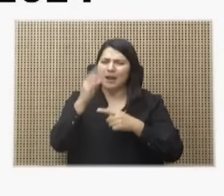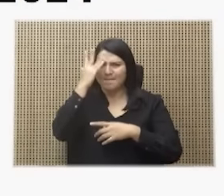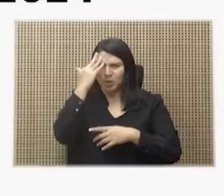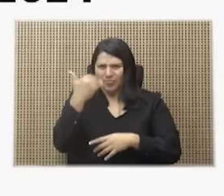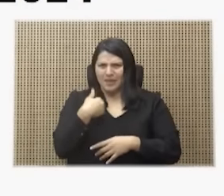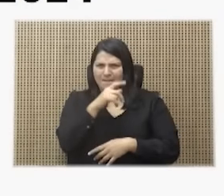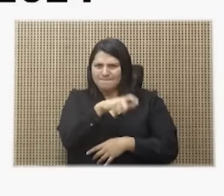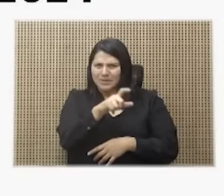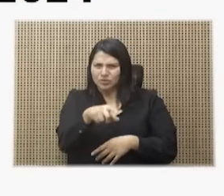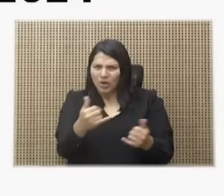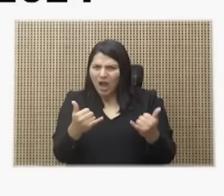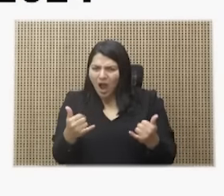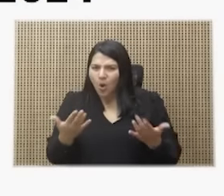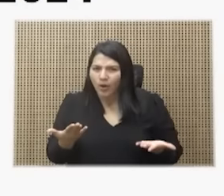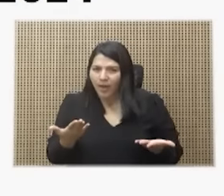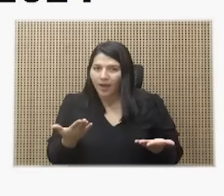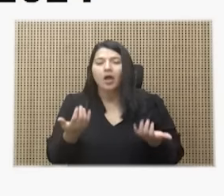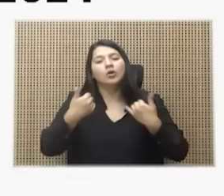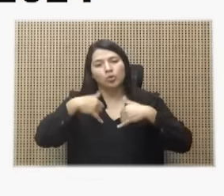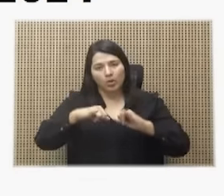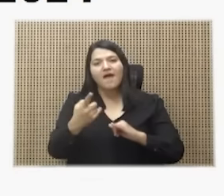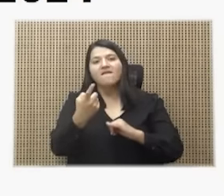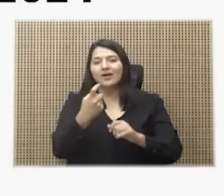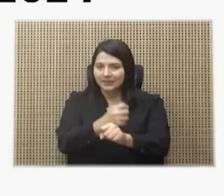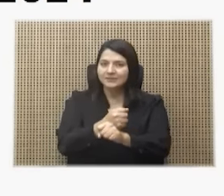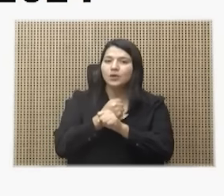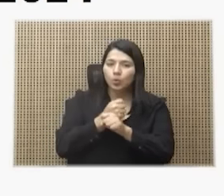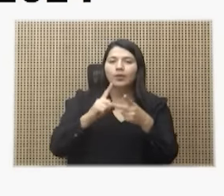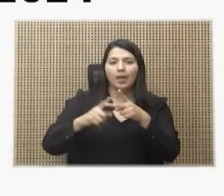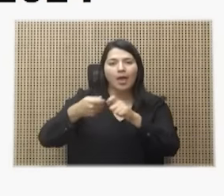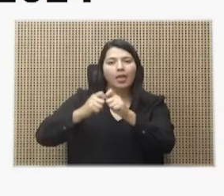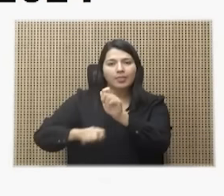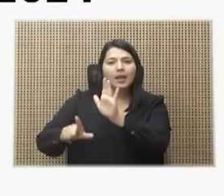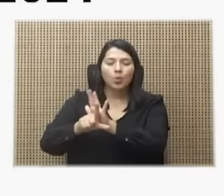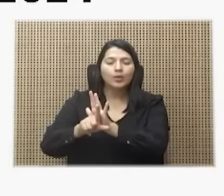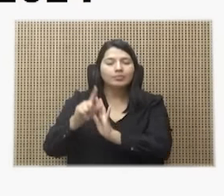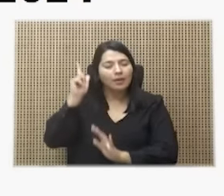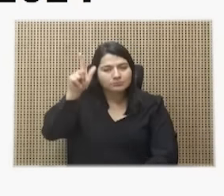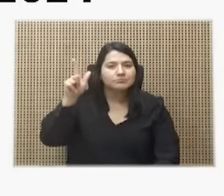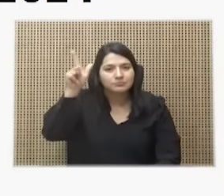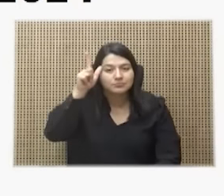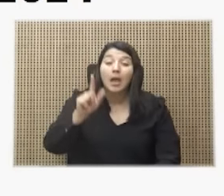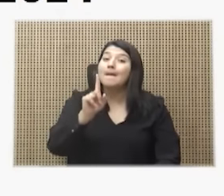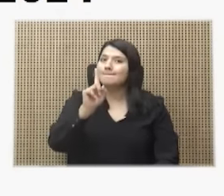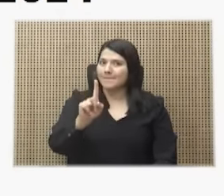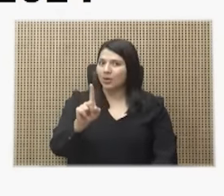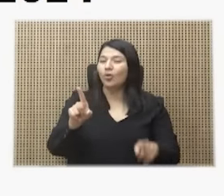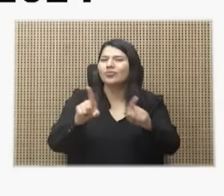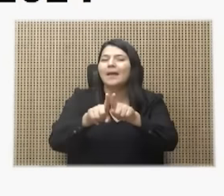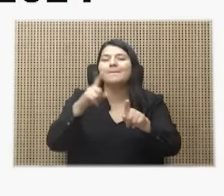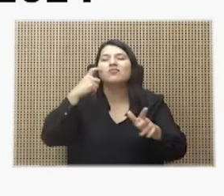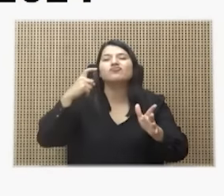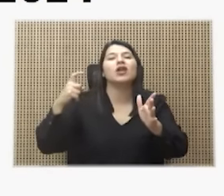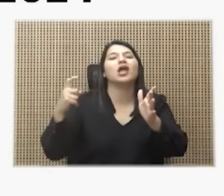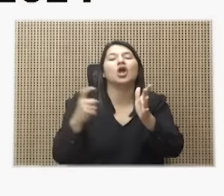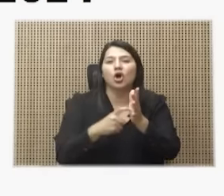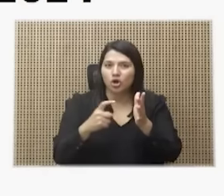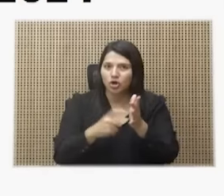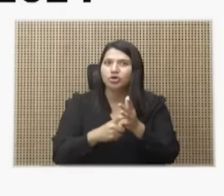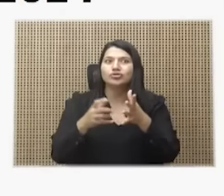momento? Sigue siendo la inseguridad y la delincuencia. Obviamente, pero también reconocen el tesonero